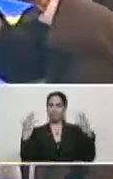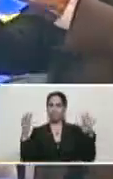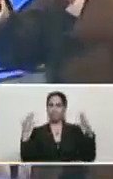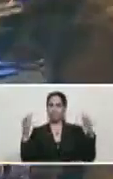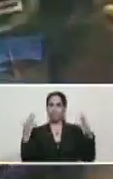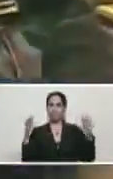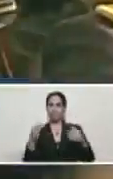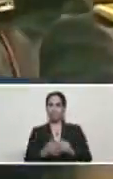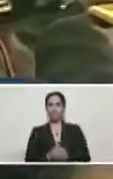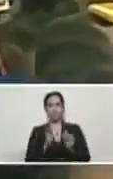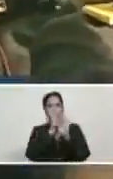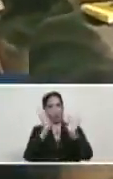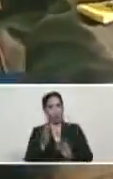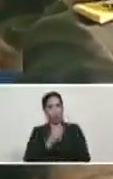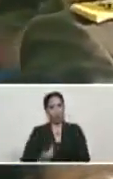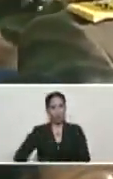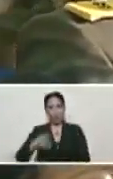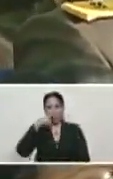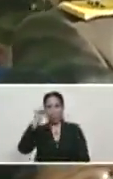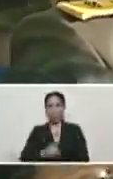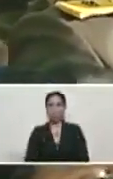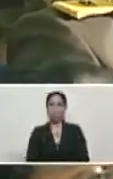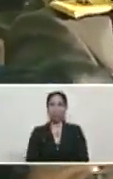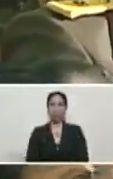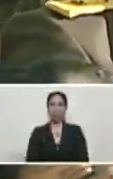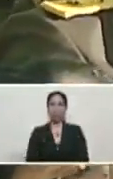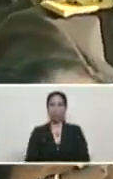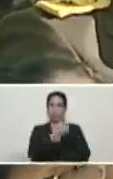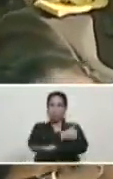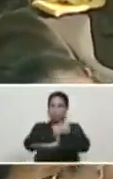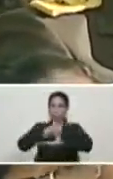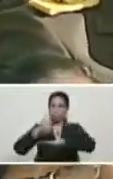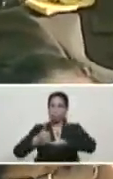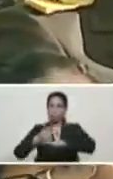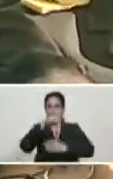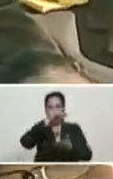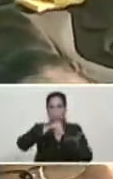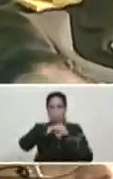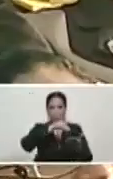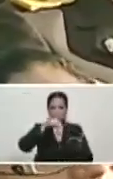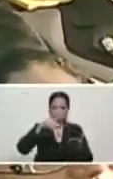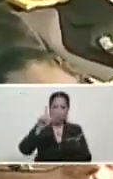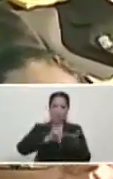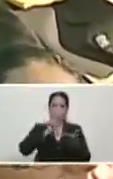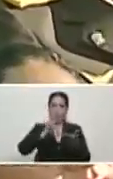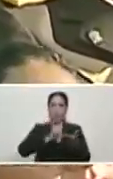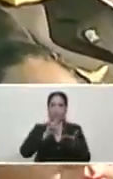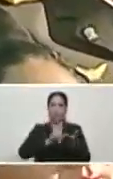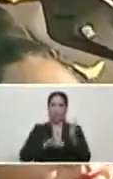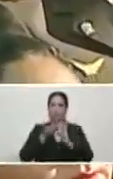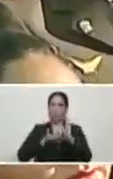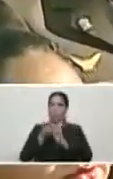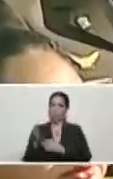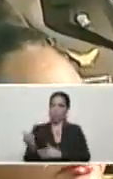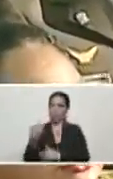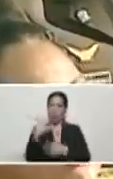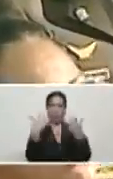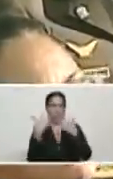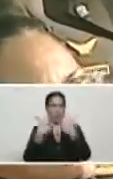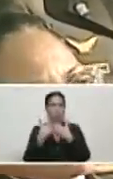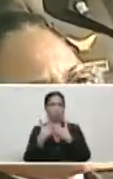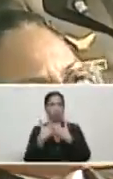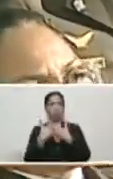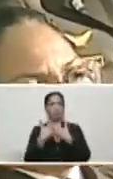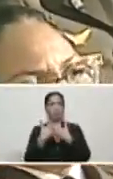De esta manera, el presidente de la República, Nicolás Maduro, autoridades bautizan este importante libro que recoge la batalla en cartas